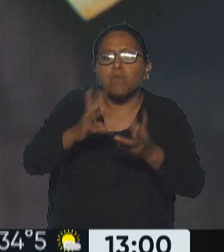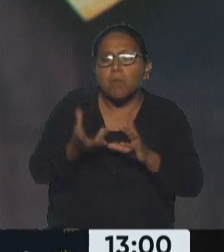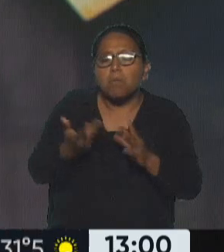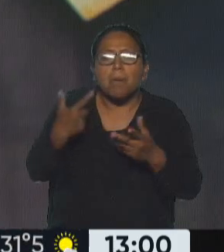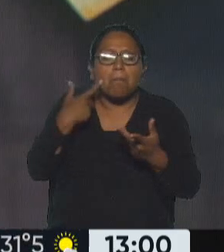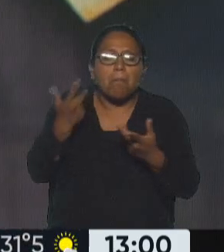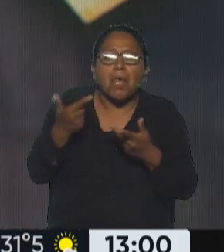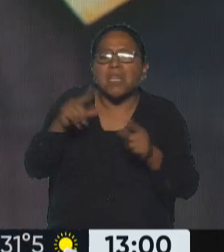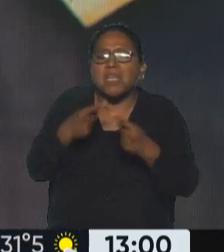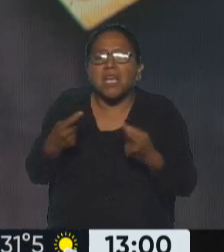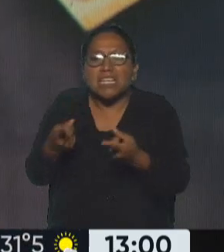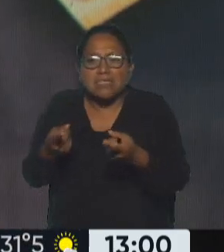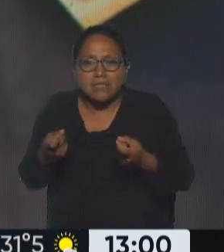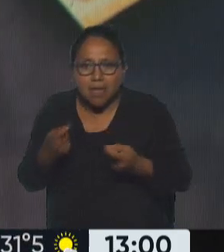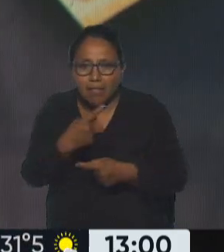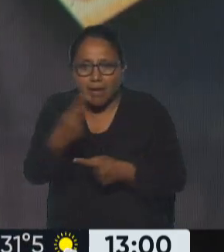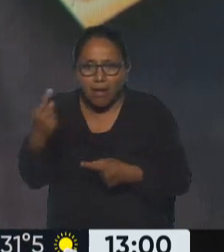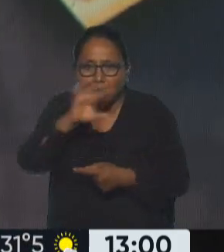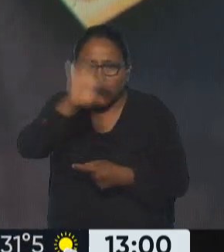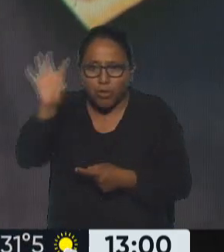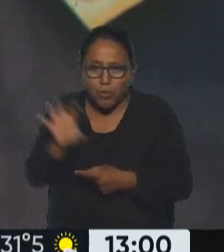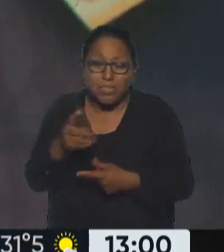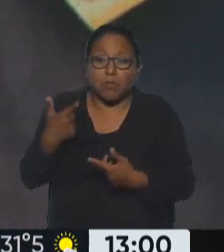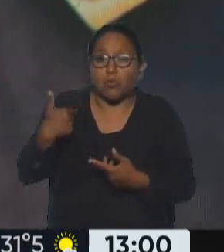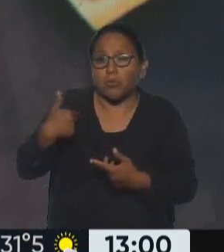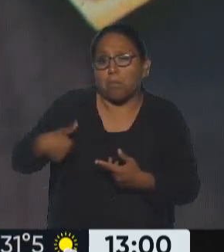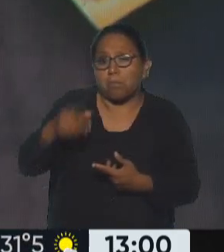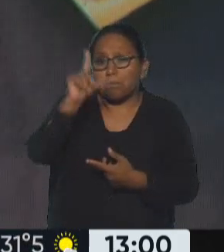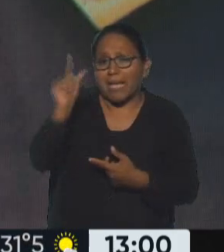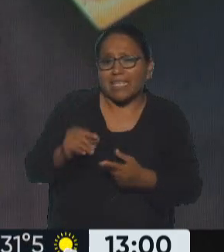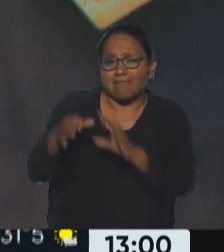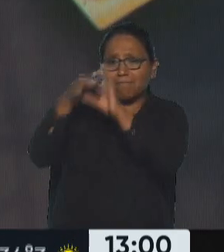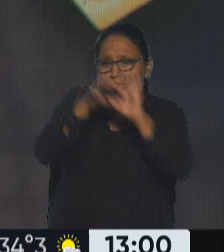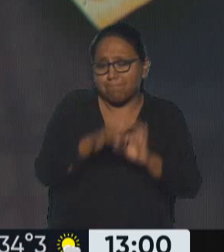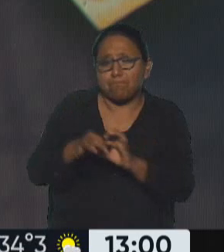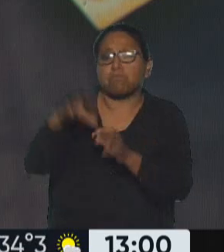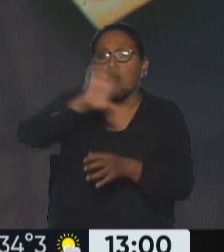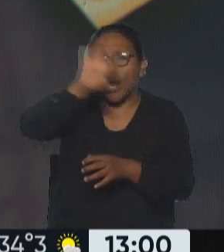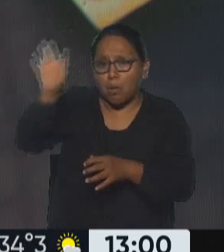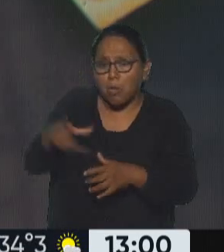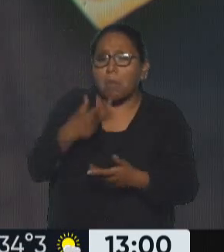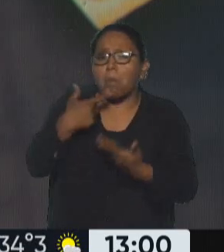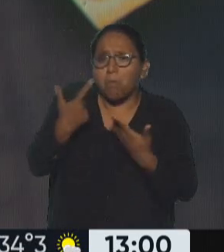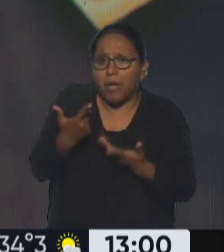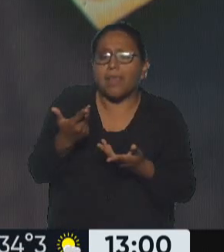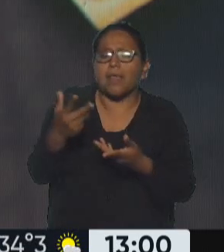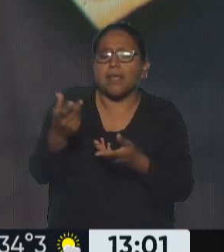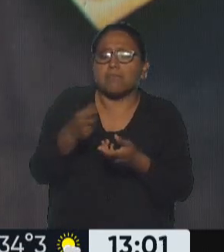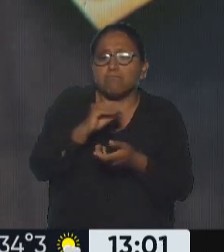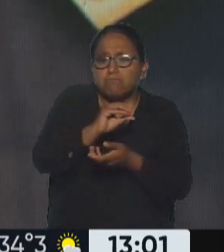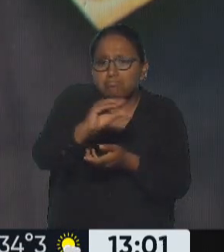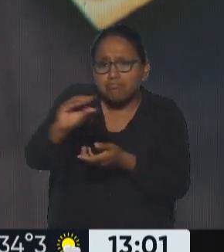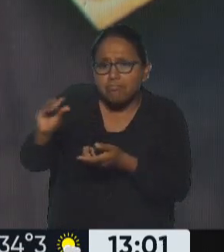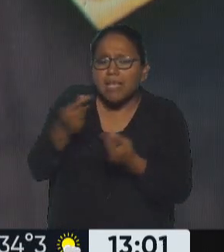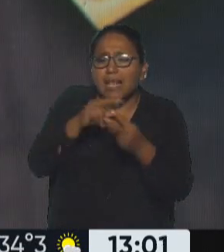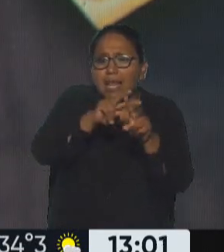lo que cada uno pedía o necesitaba bien somos un país Federal Por ende las provincias También tienen potestad para recibir una parte